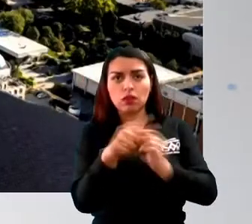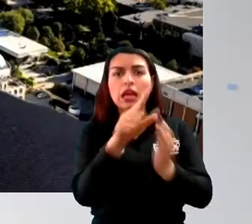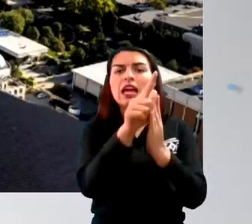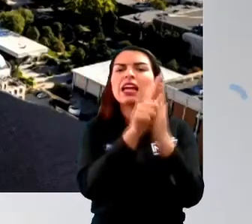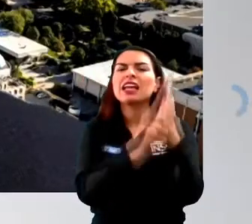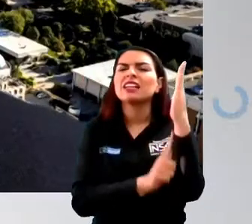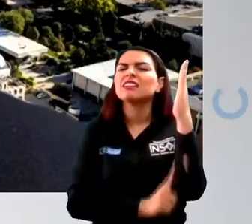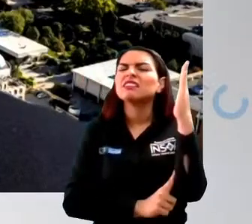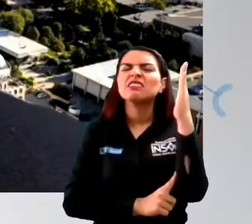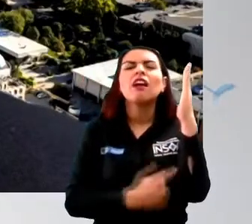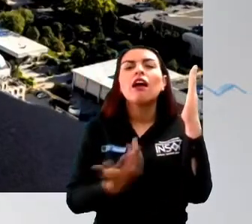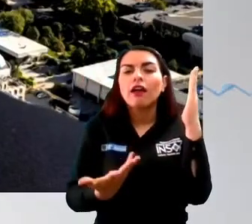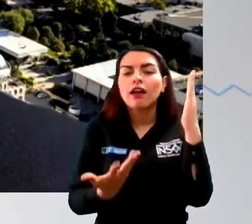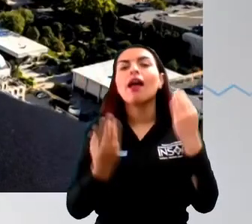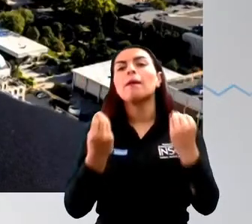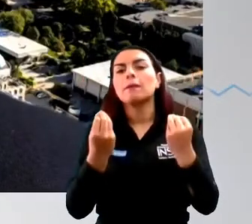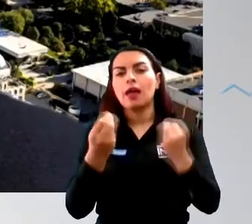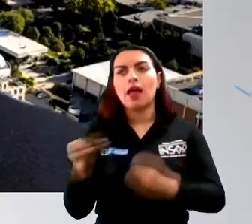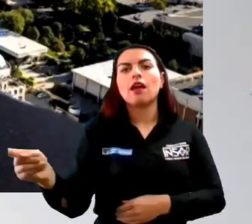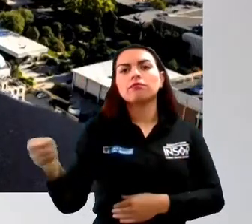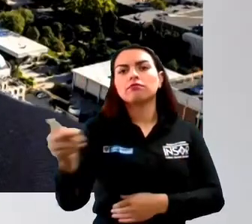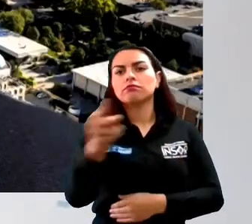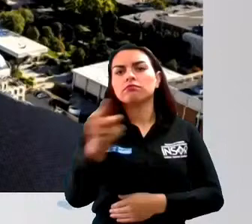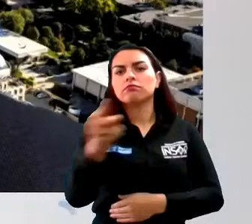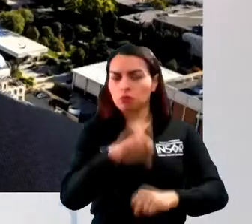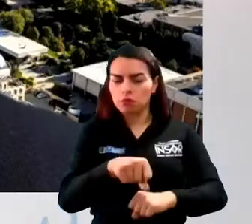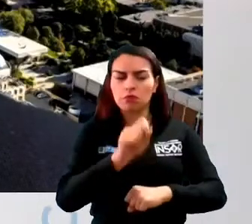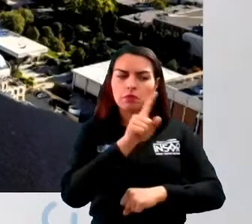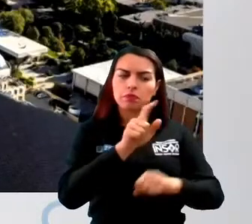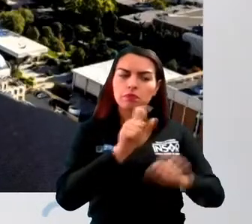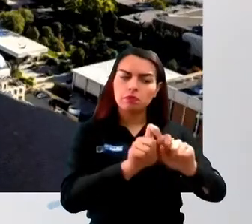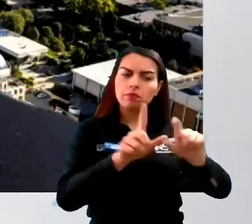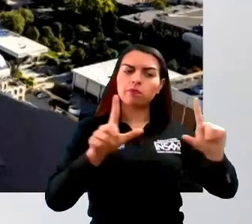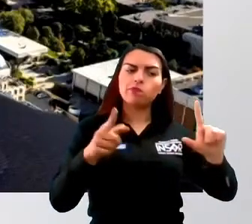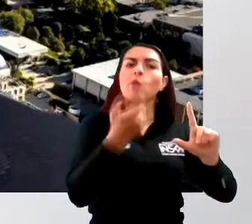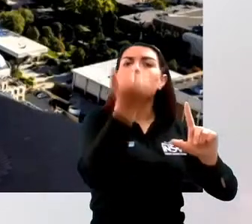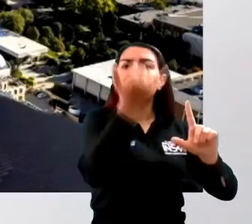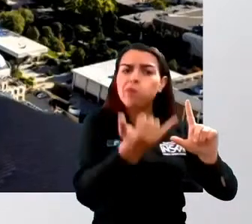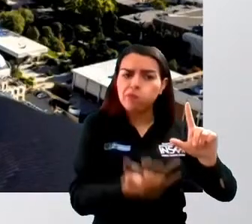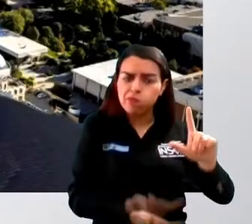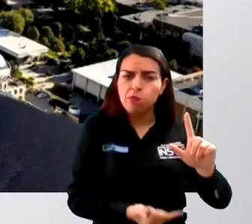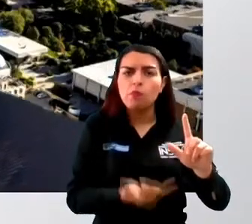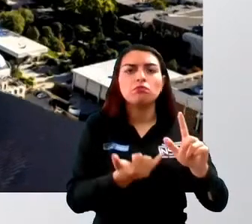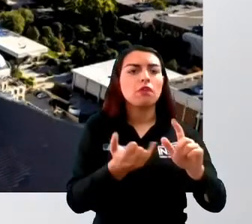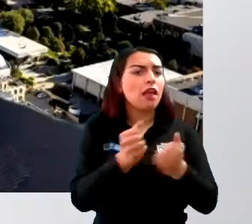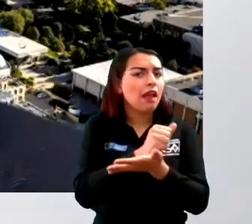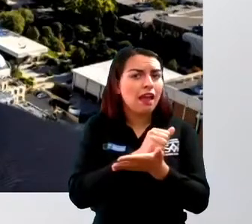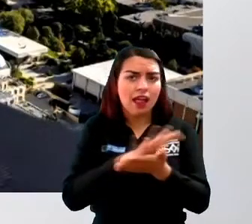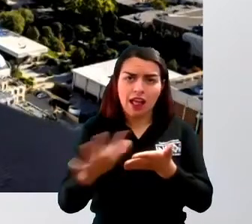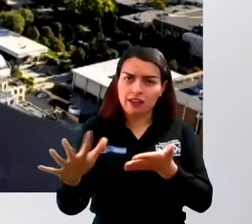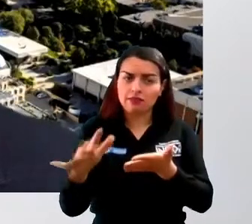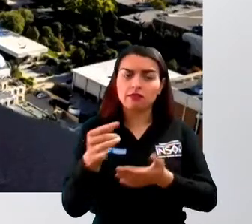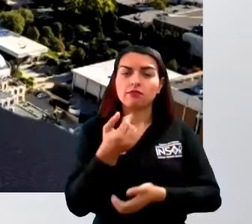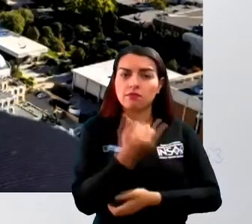pueden dirigirse y obtener estos recursos abiertos que son gratuitos. El